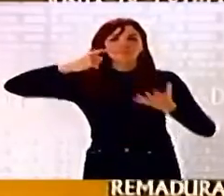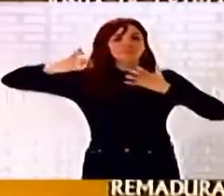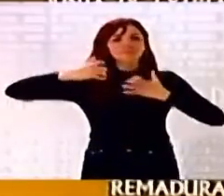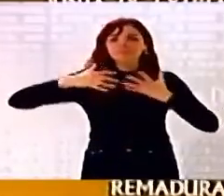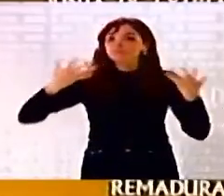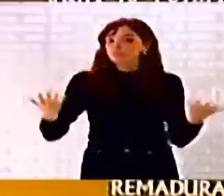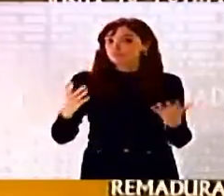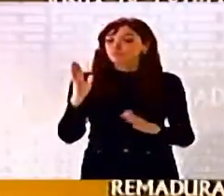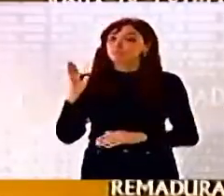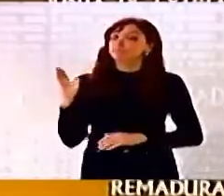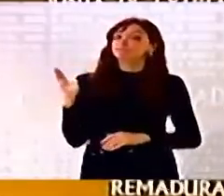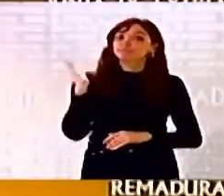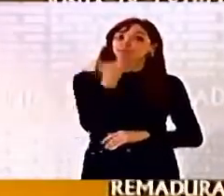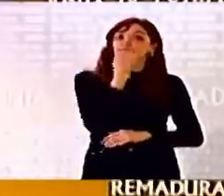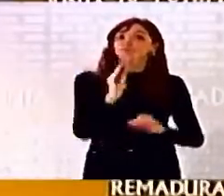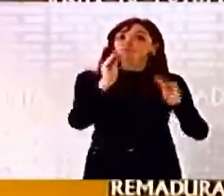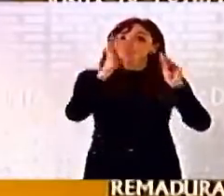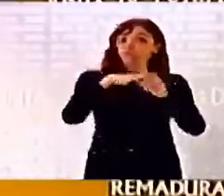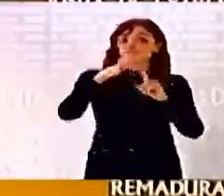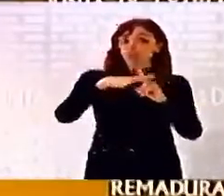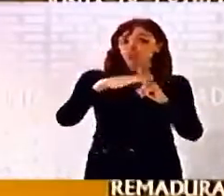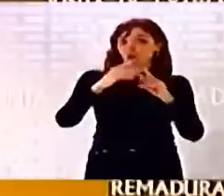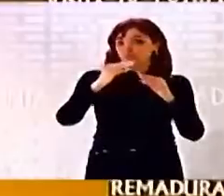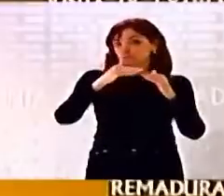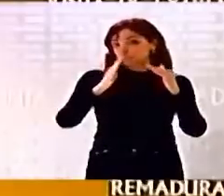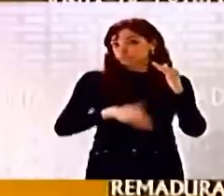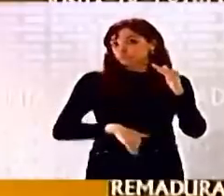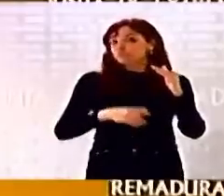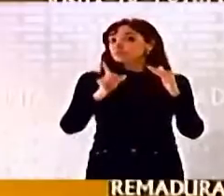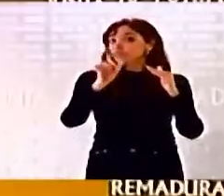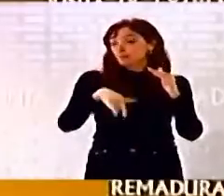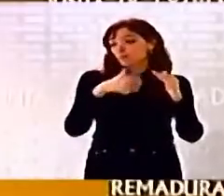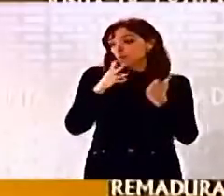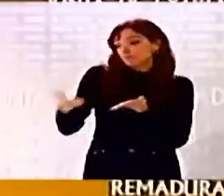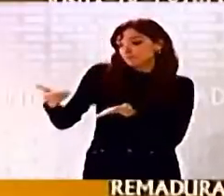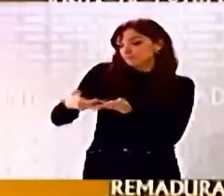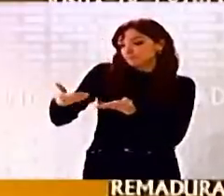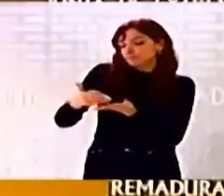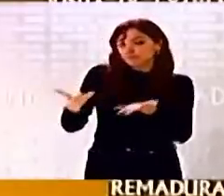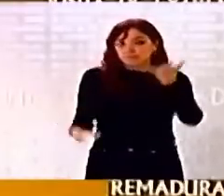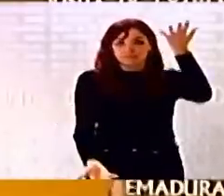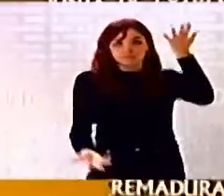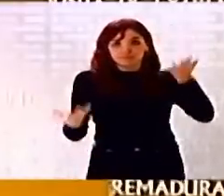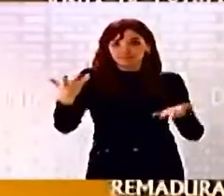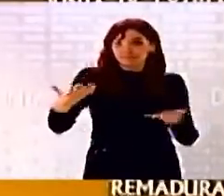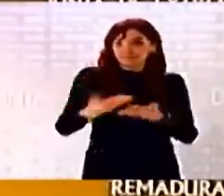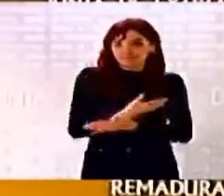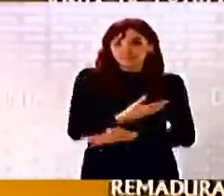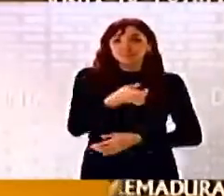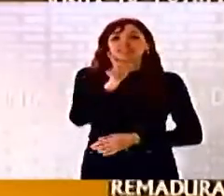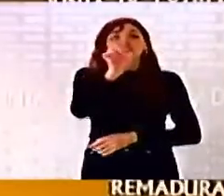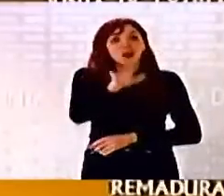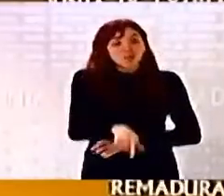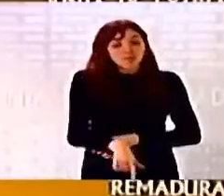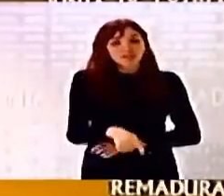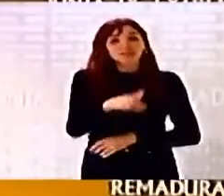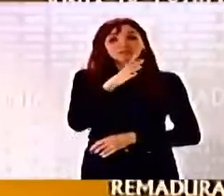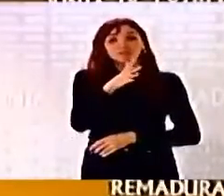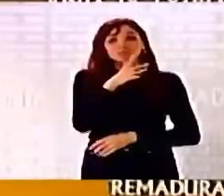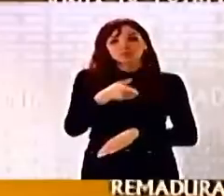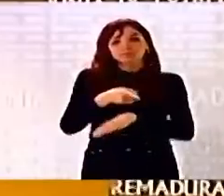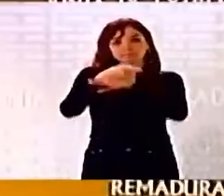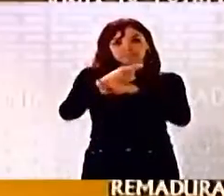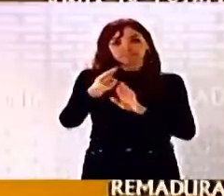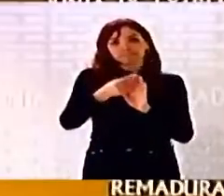una merma en su facturación debido a esa contracción de la demanda y, por tanto, y también las limitaciones